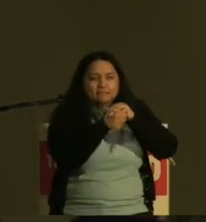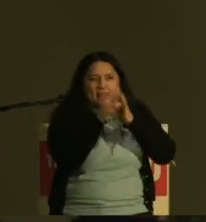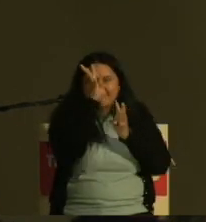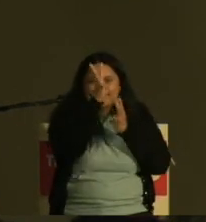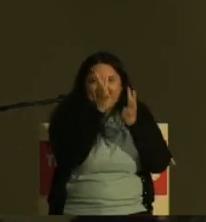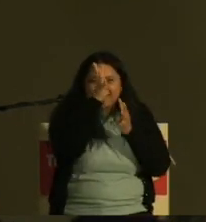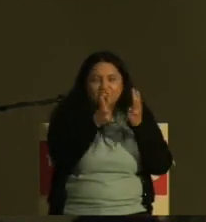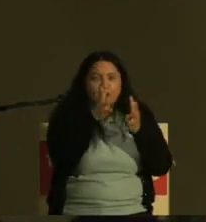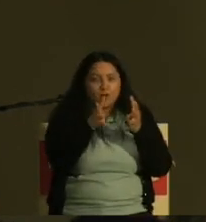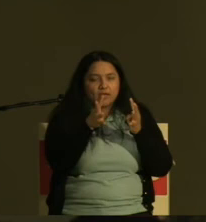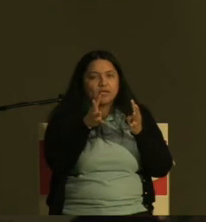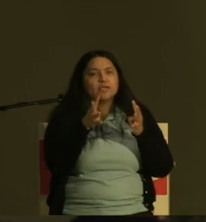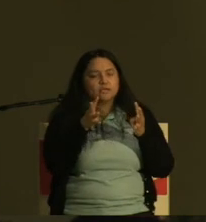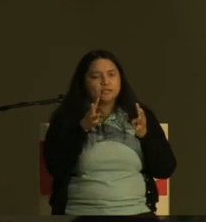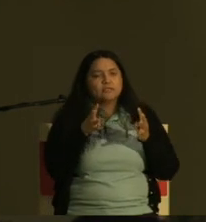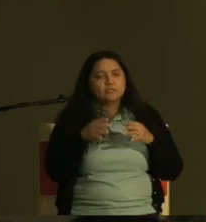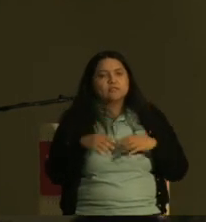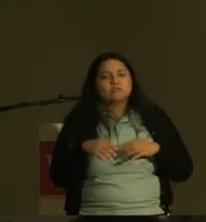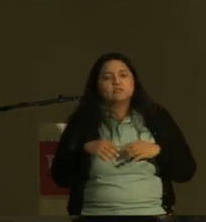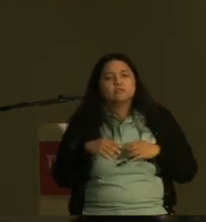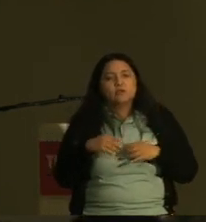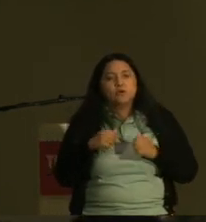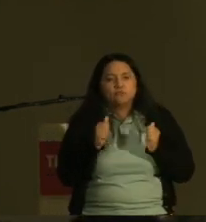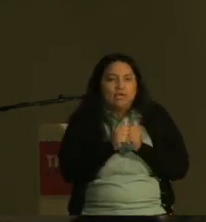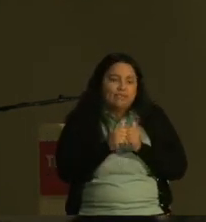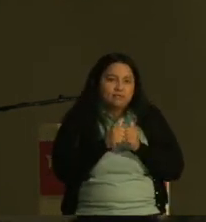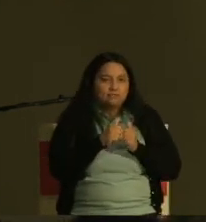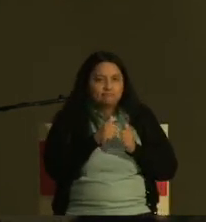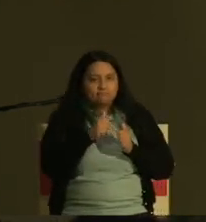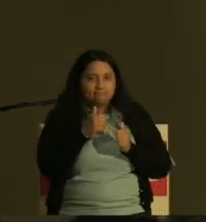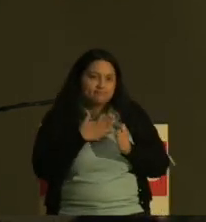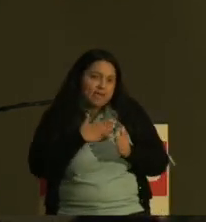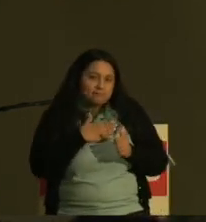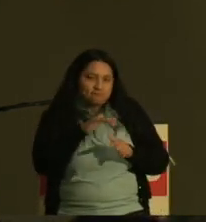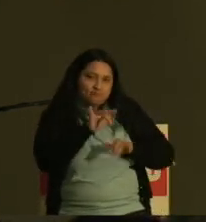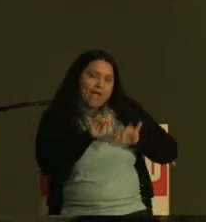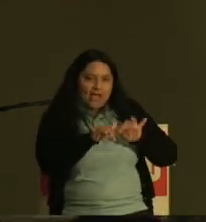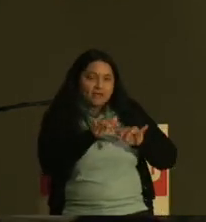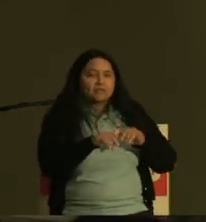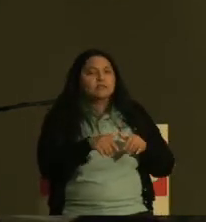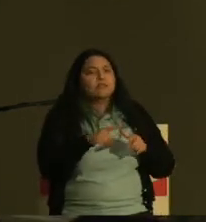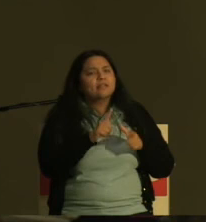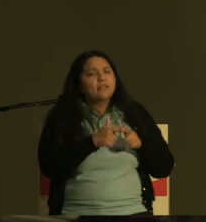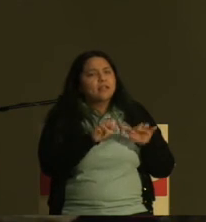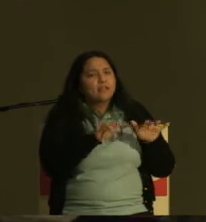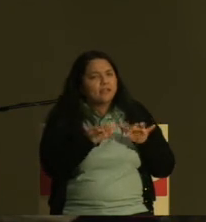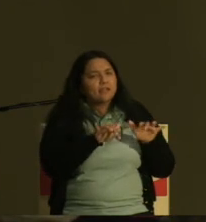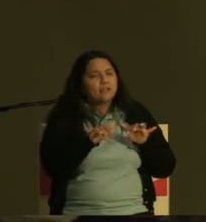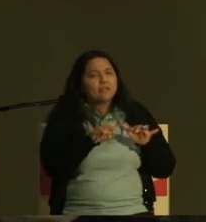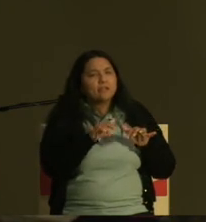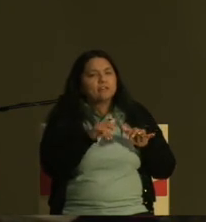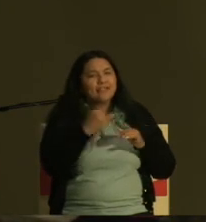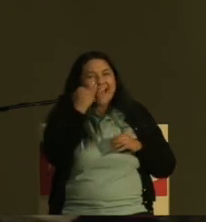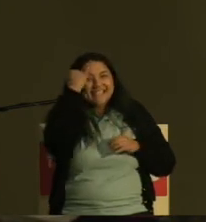empiezo a teclear con esa, bueno, no así, no, con un dedo, ¿no? Así, como loco. Y de pronto aparecen las